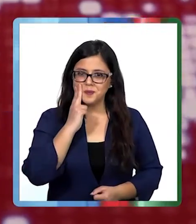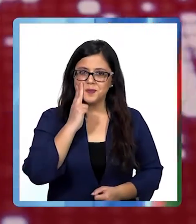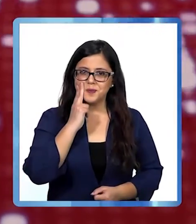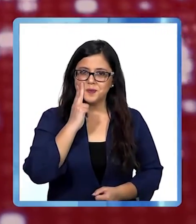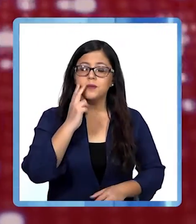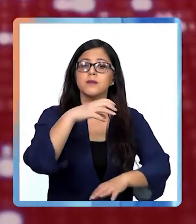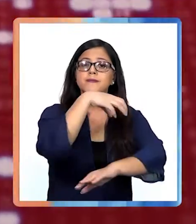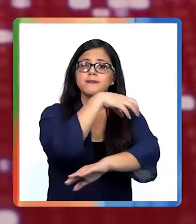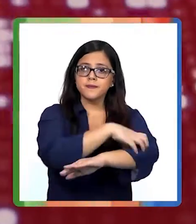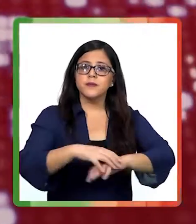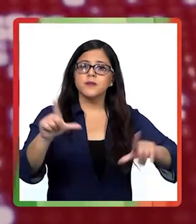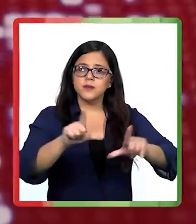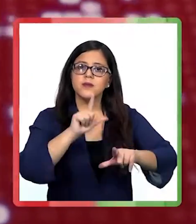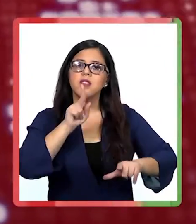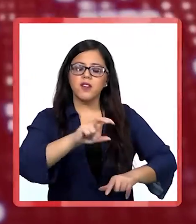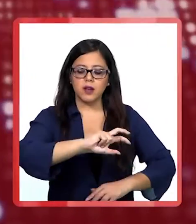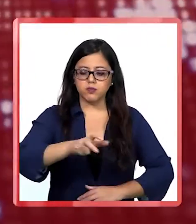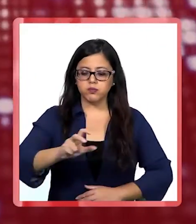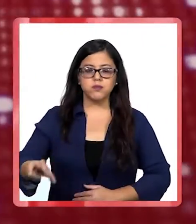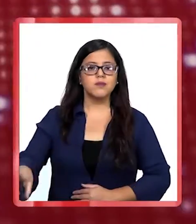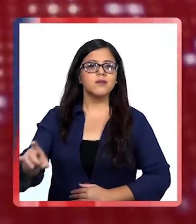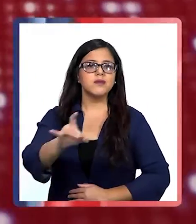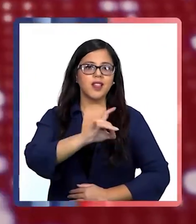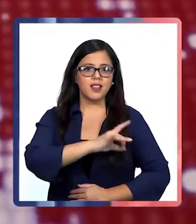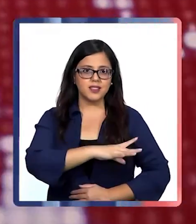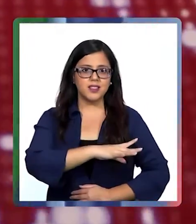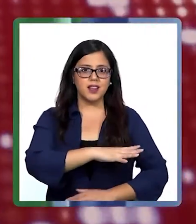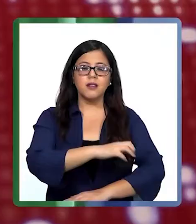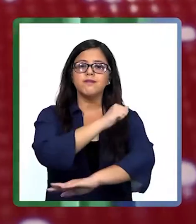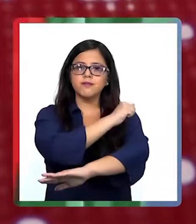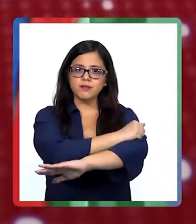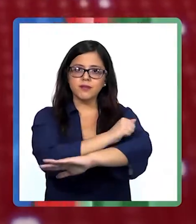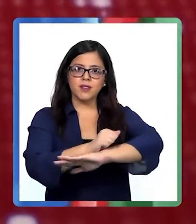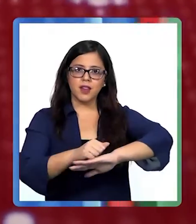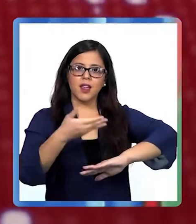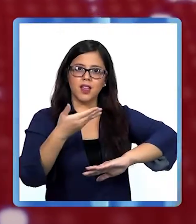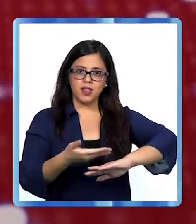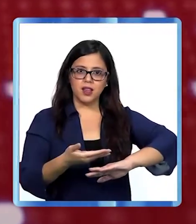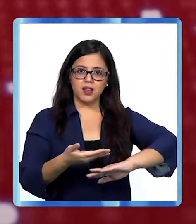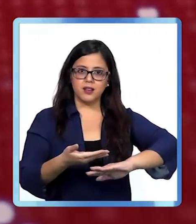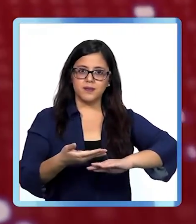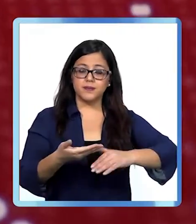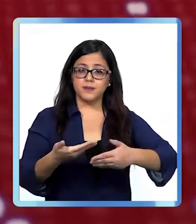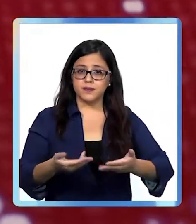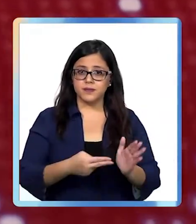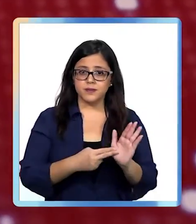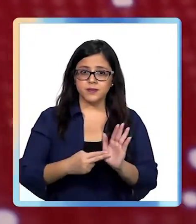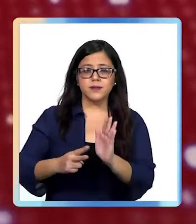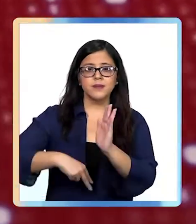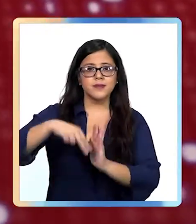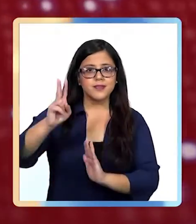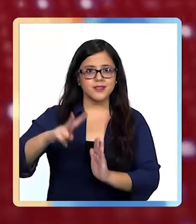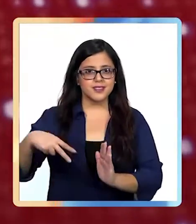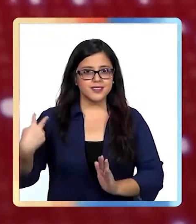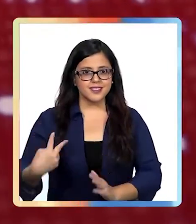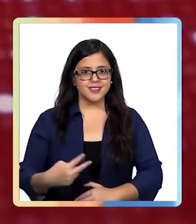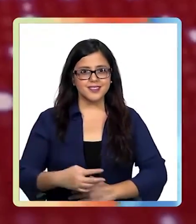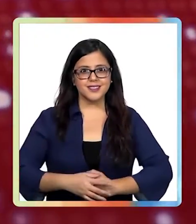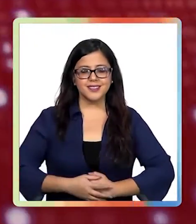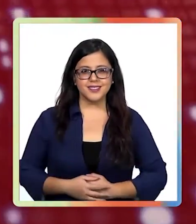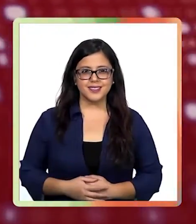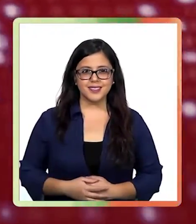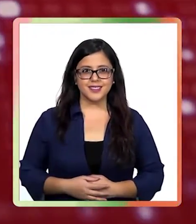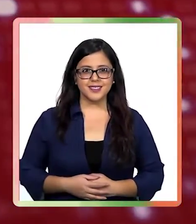Servicio de Impuestos Internos. Asociación Regional de Canales de Televisión de Señal Abierta de Chile, Arcatel,